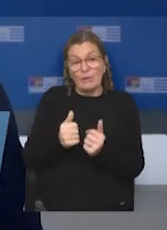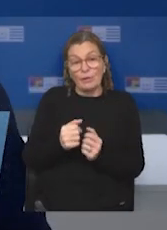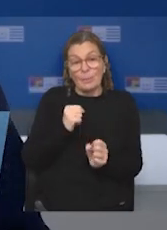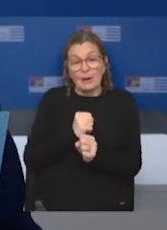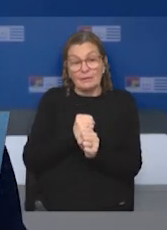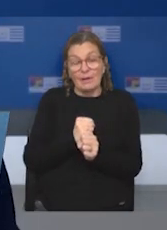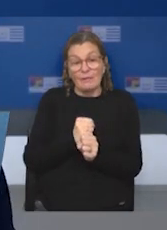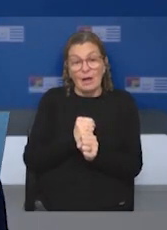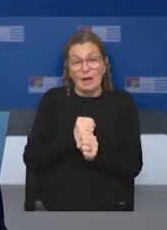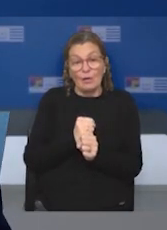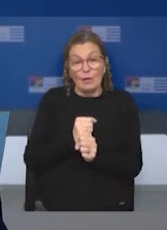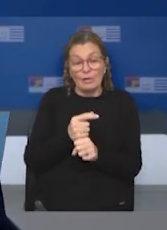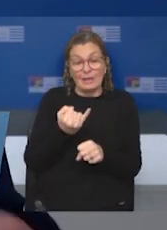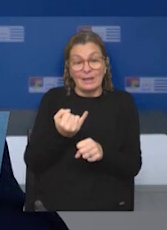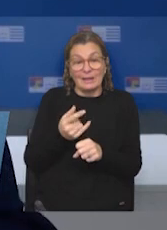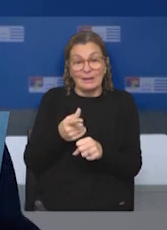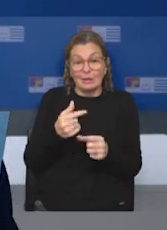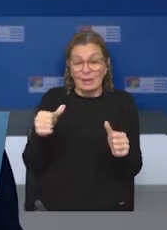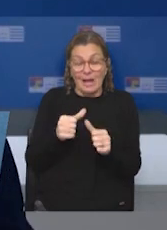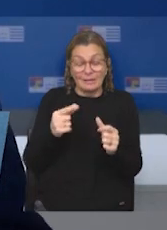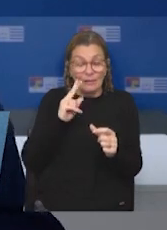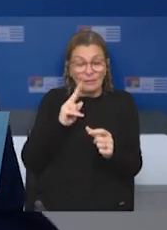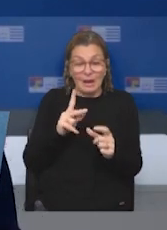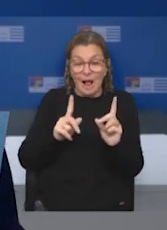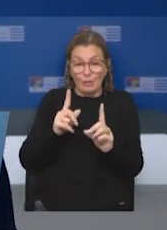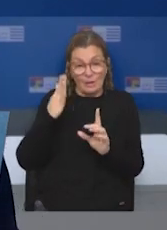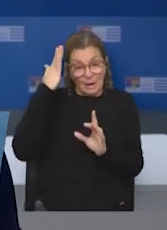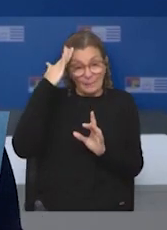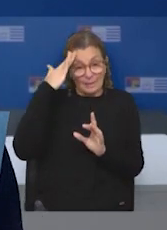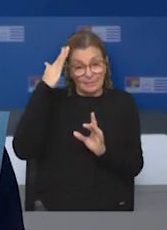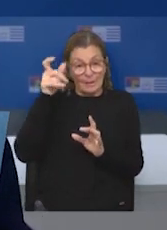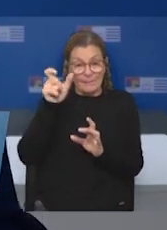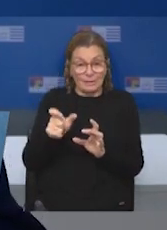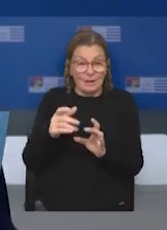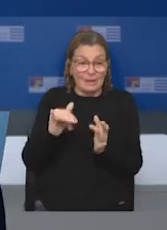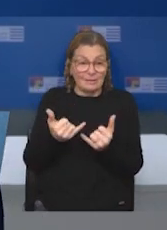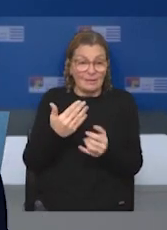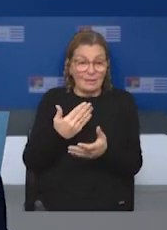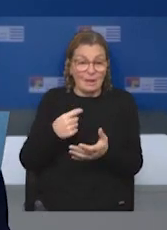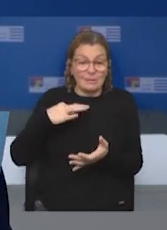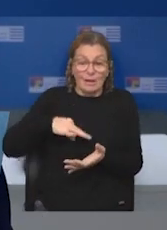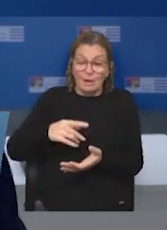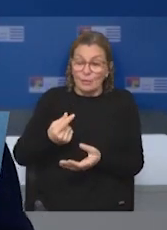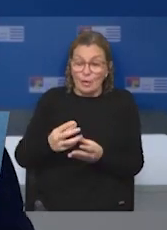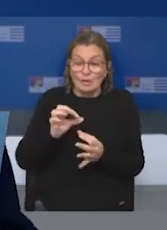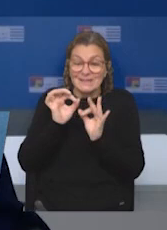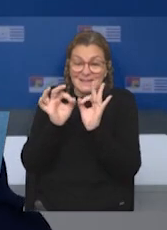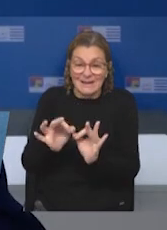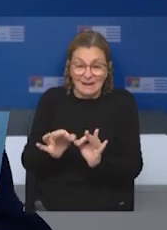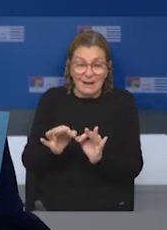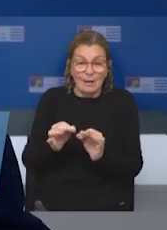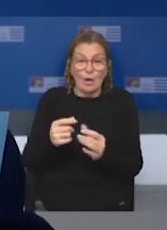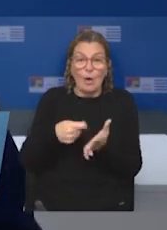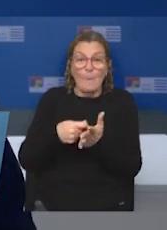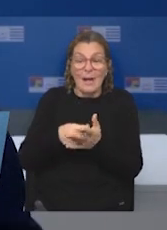trabajo de la consultora lo que hace poner en valor algo que la gente sabe que el salario no le rinde que volvió a comprar de